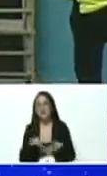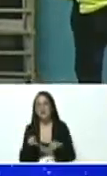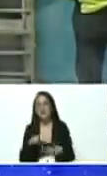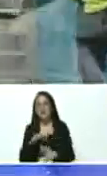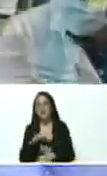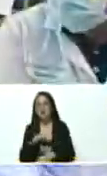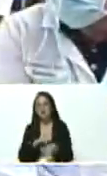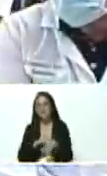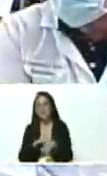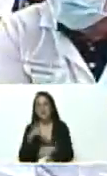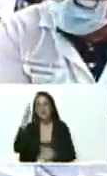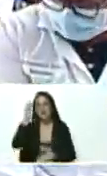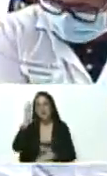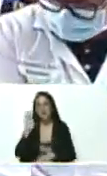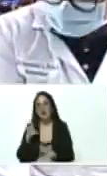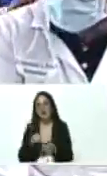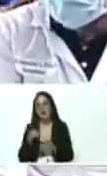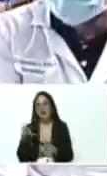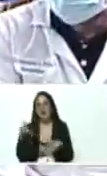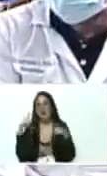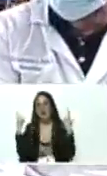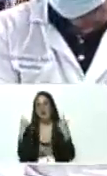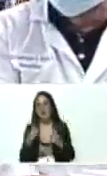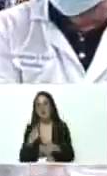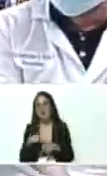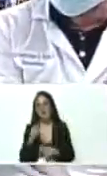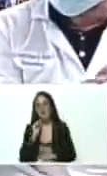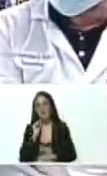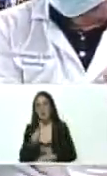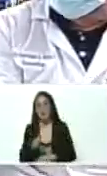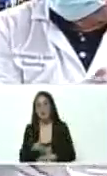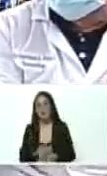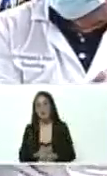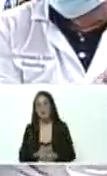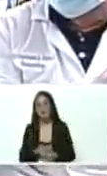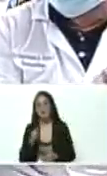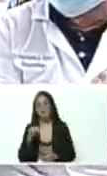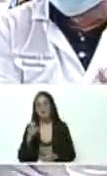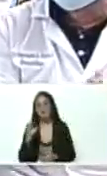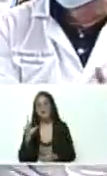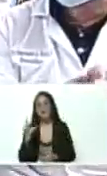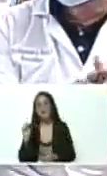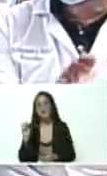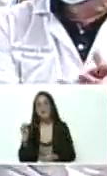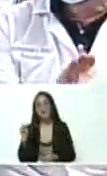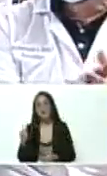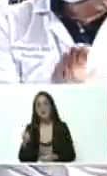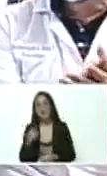médica cubana en La Guaira. Otro joven, Nelson, jovencito.